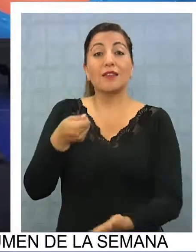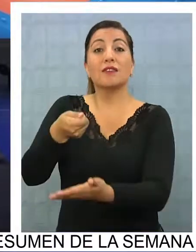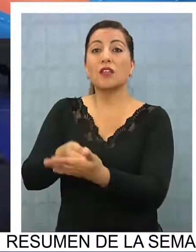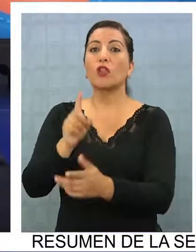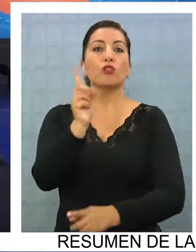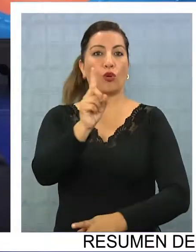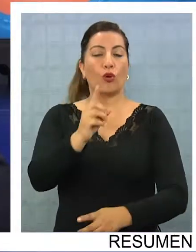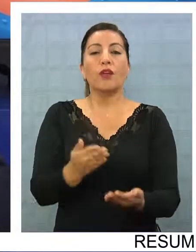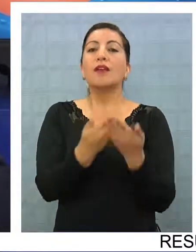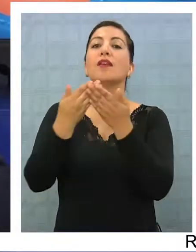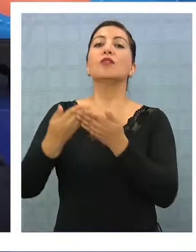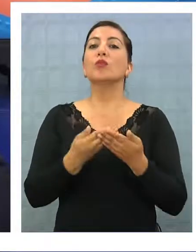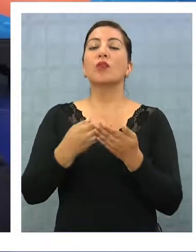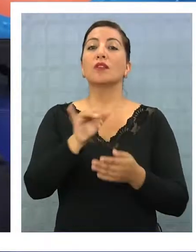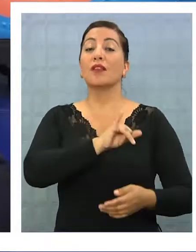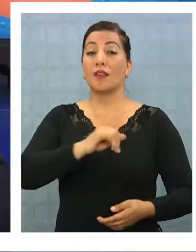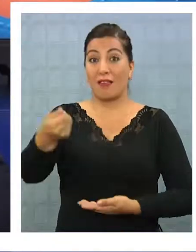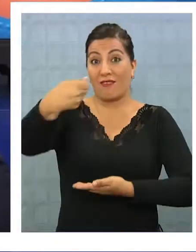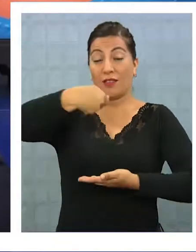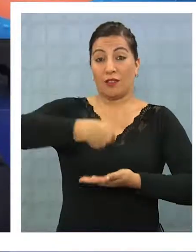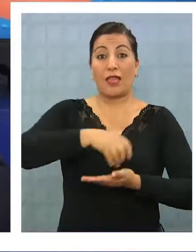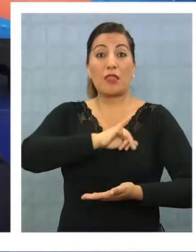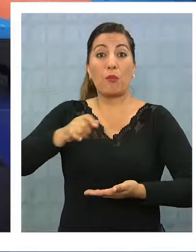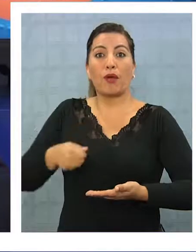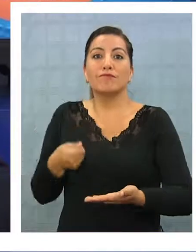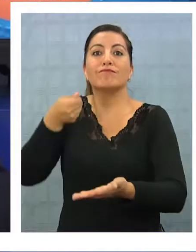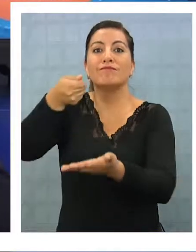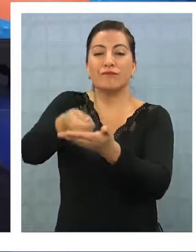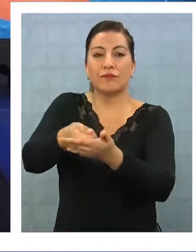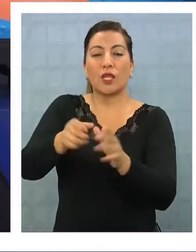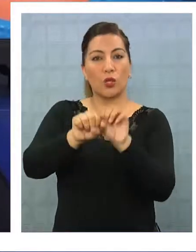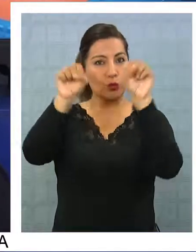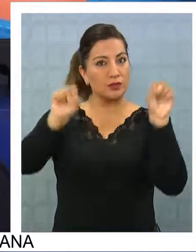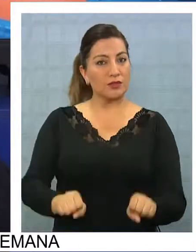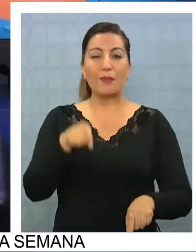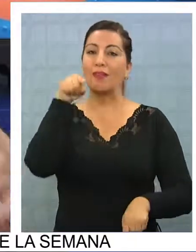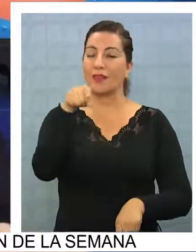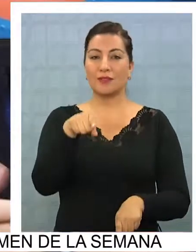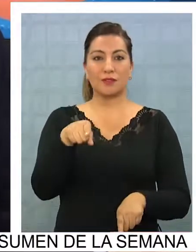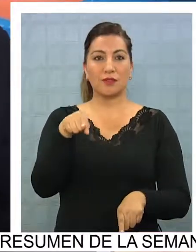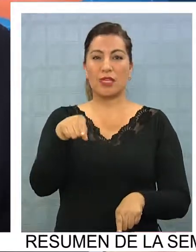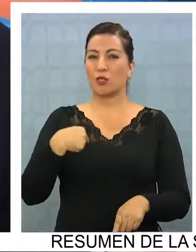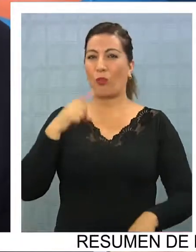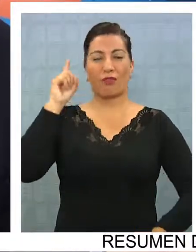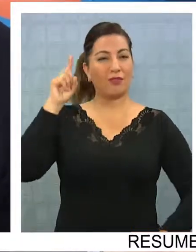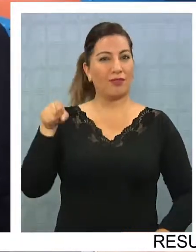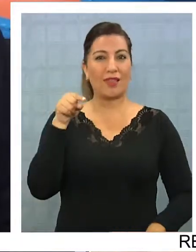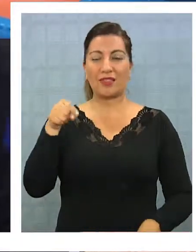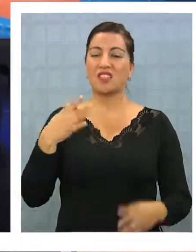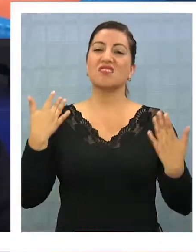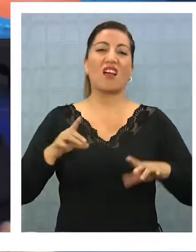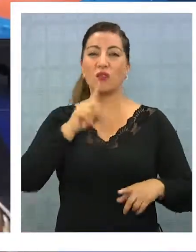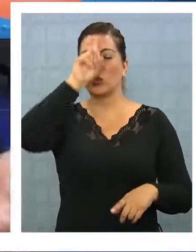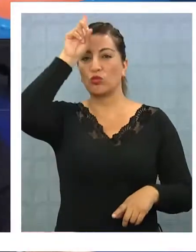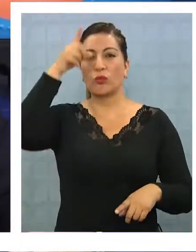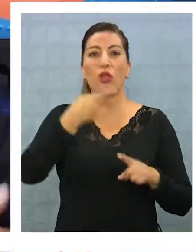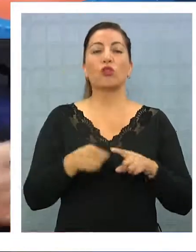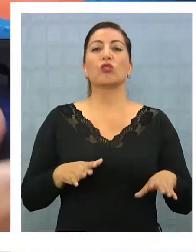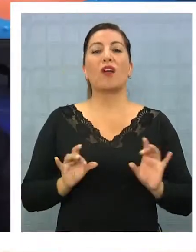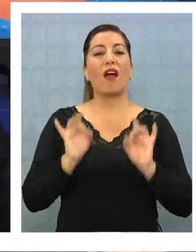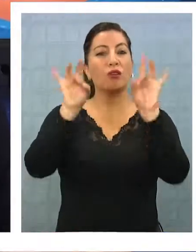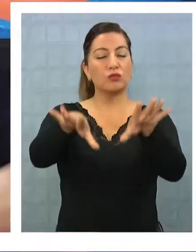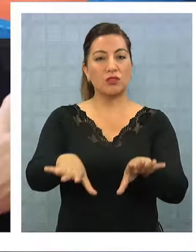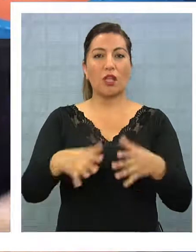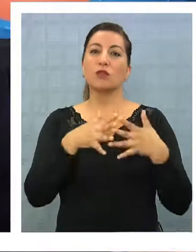van a recibir los estudiantes y lo van a devolver. Entonces es distinto, es un sistema que ese sí que es completamente habitual en Australia,